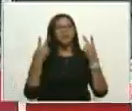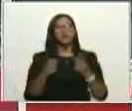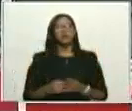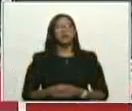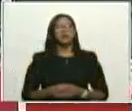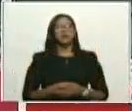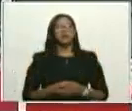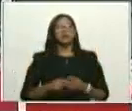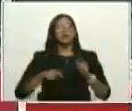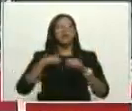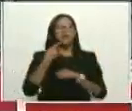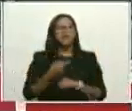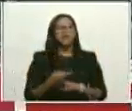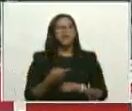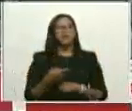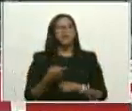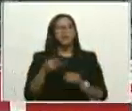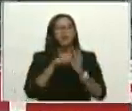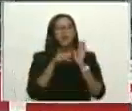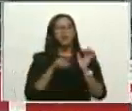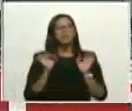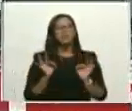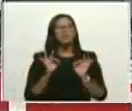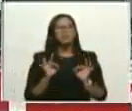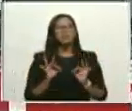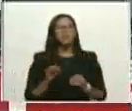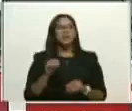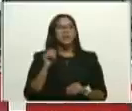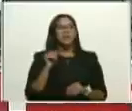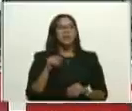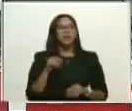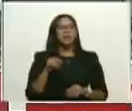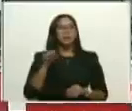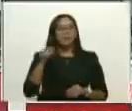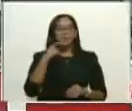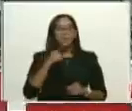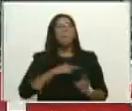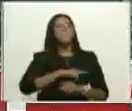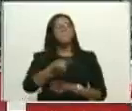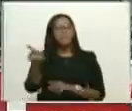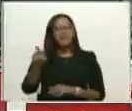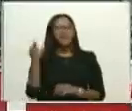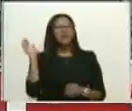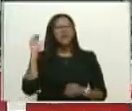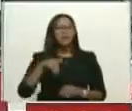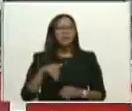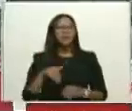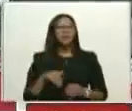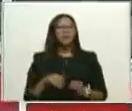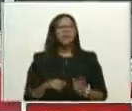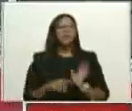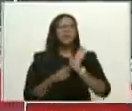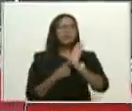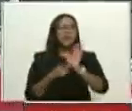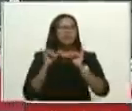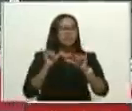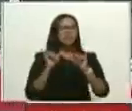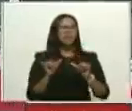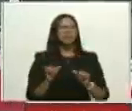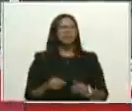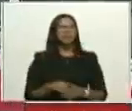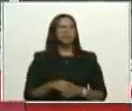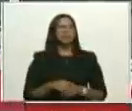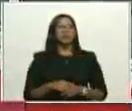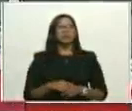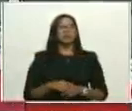¿Y después tú dices un programa especial cuándo? Allá, usted nos dijo, váyanse a Maracay y salgan desde allá mismo por